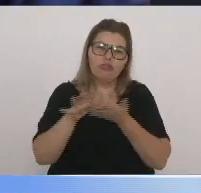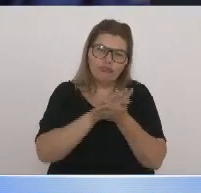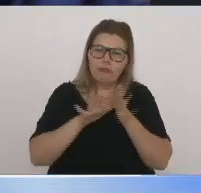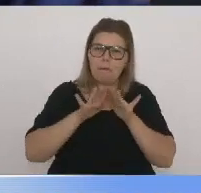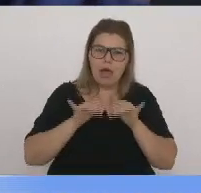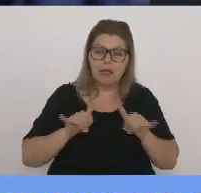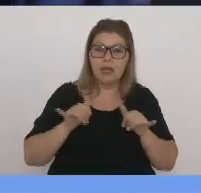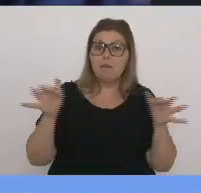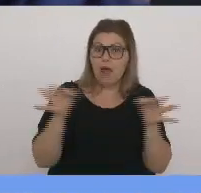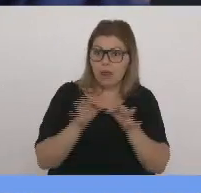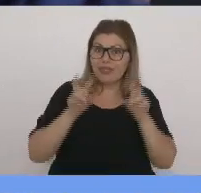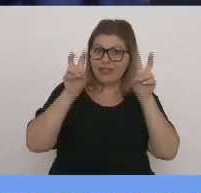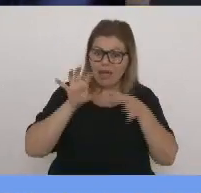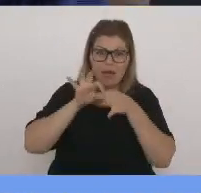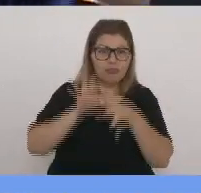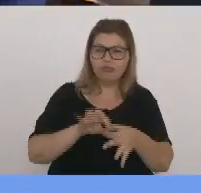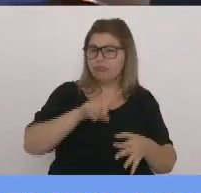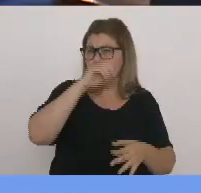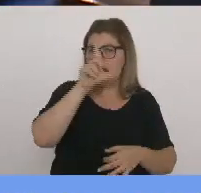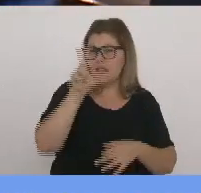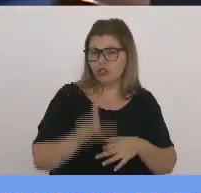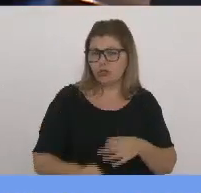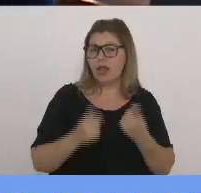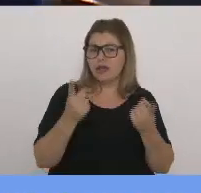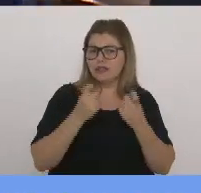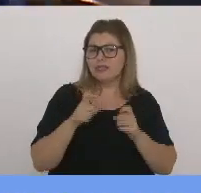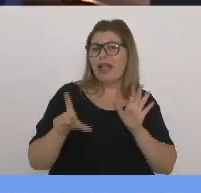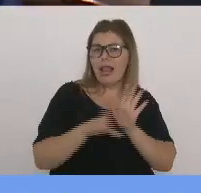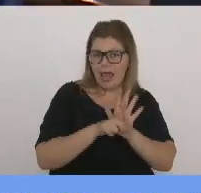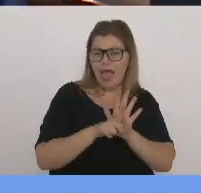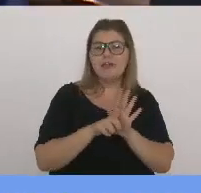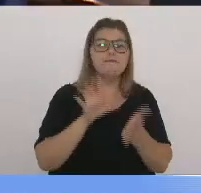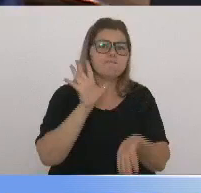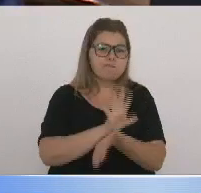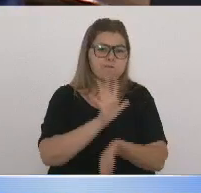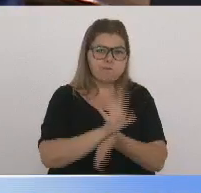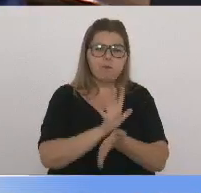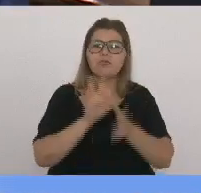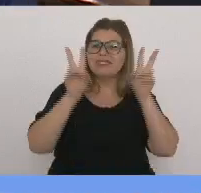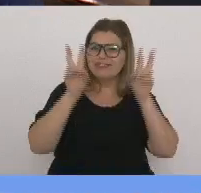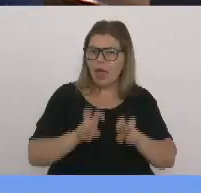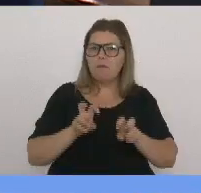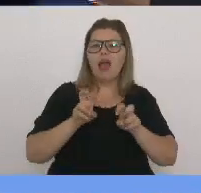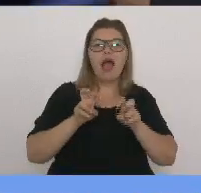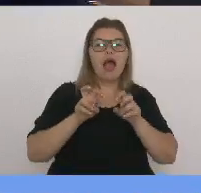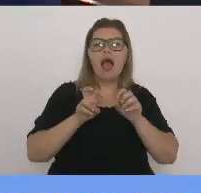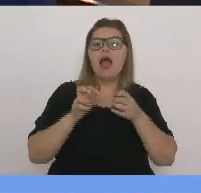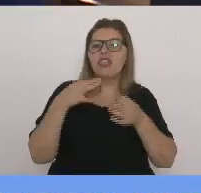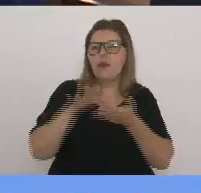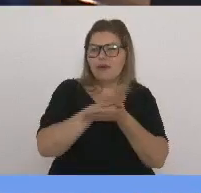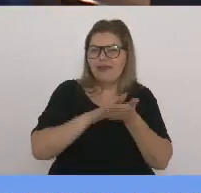y merecía, mediante leyes sancionadas por amplio consenso, transformarse en una política de Estado, política que debe